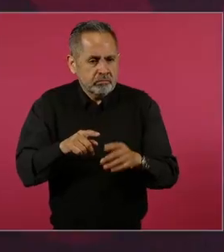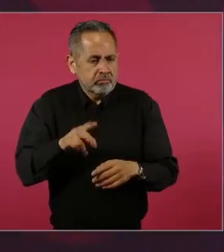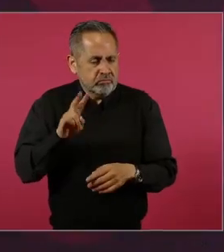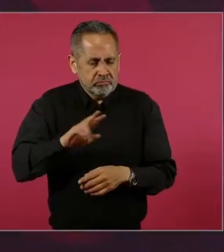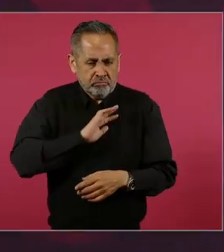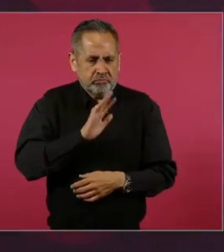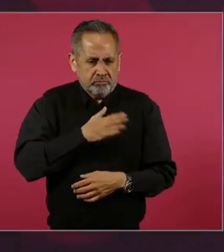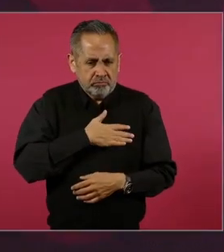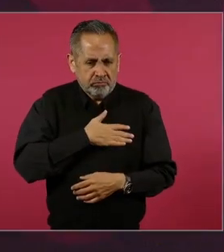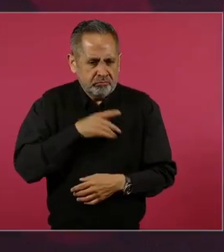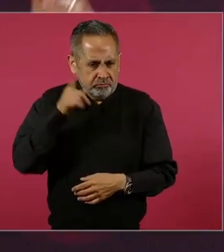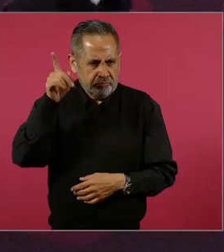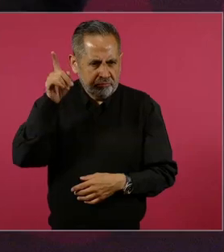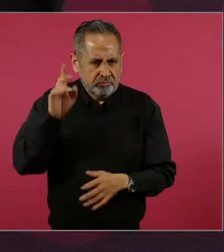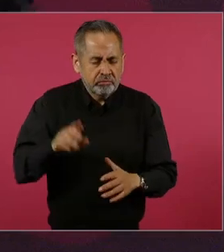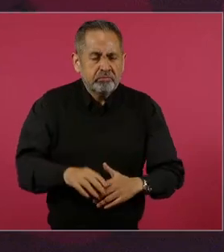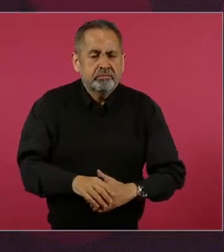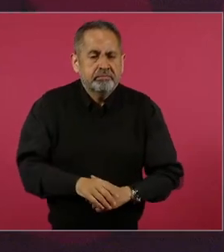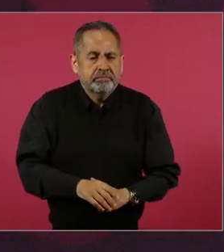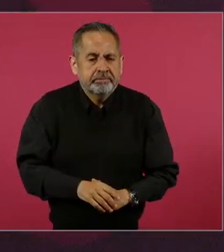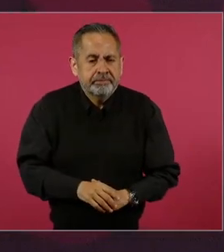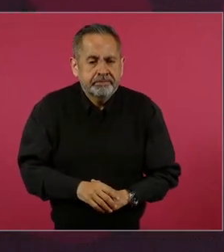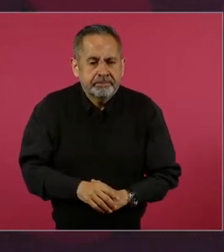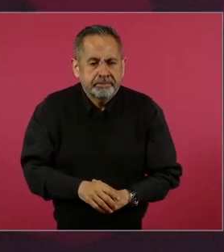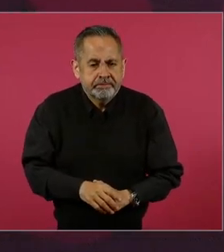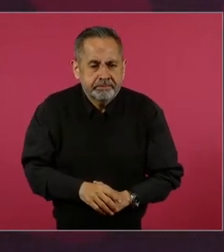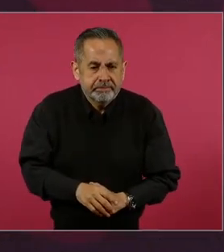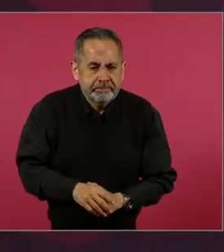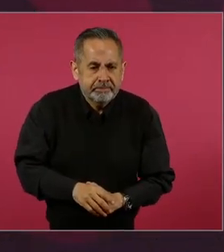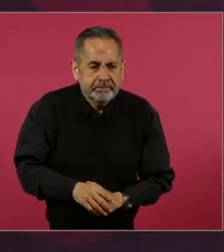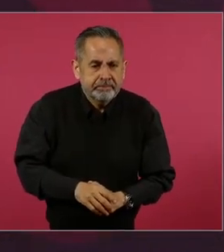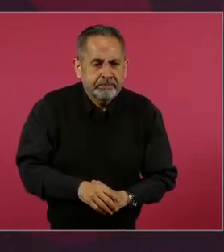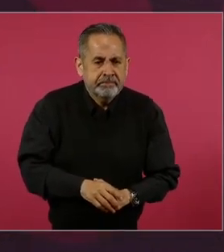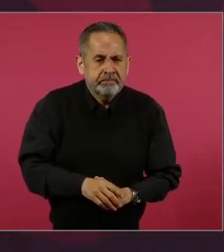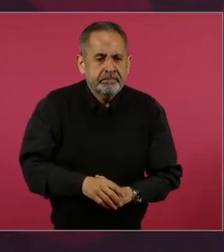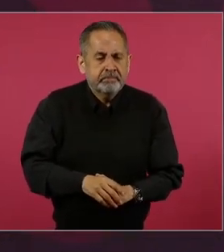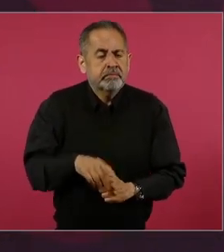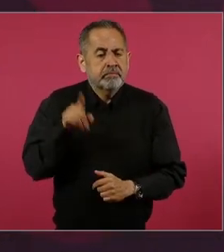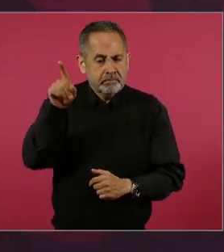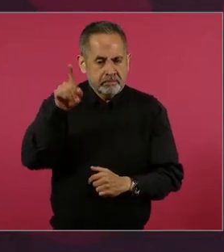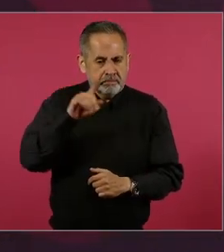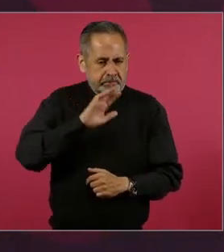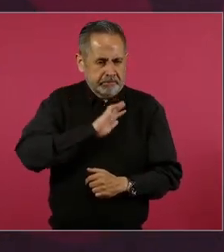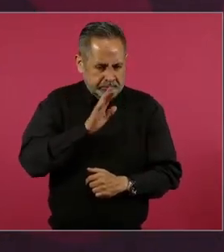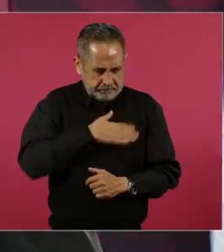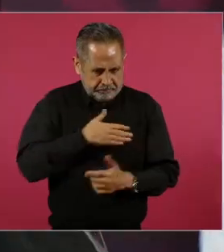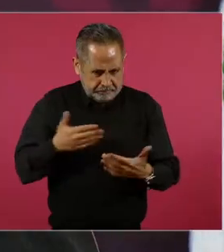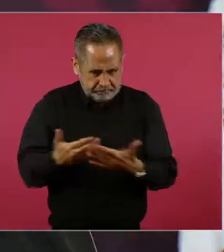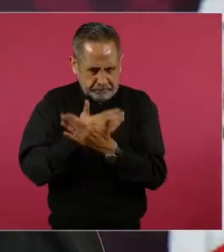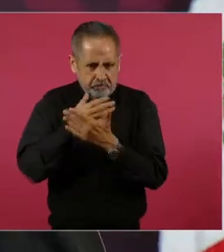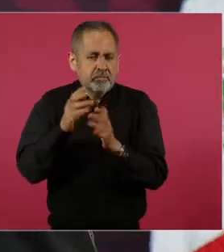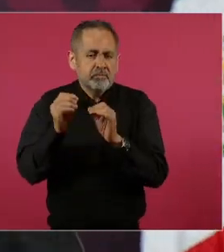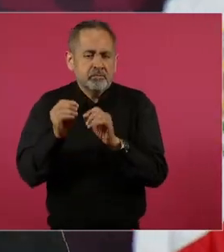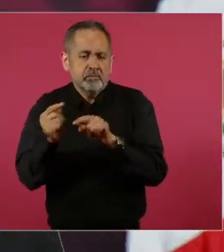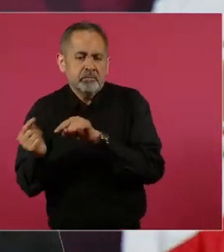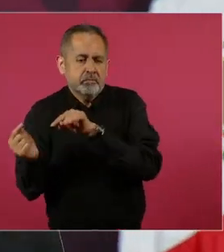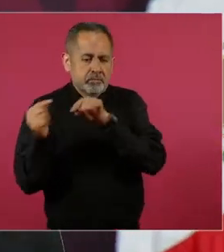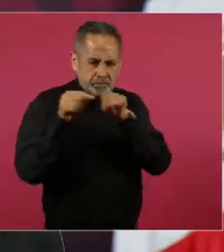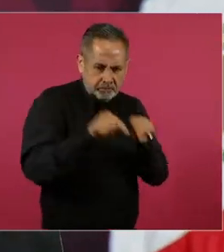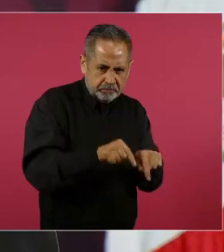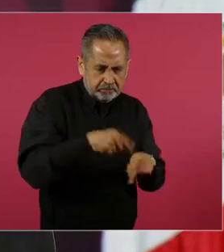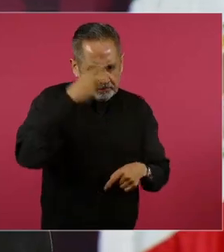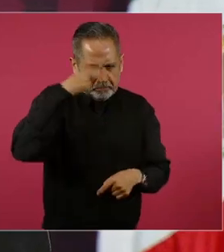españoles, pero se vinieron a México y